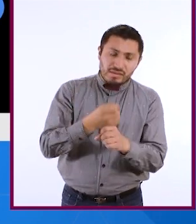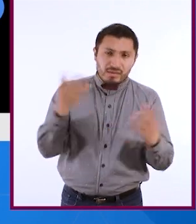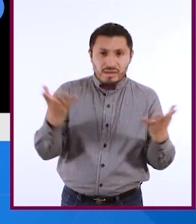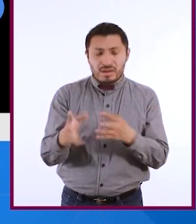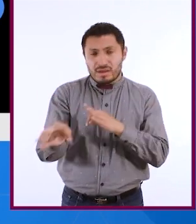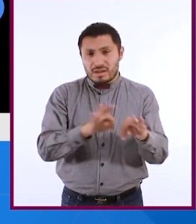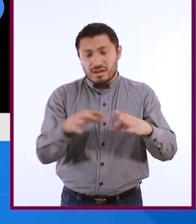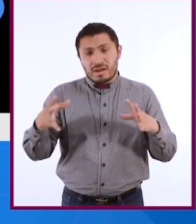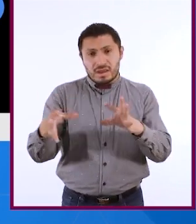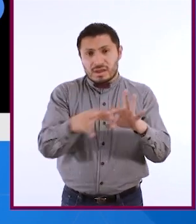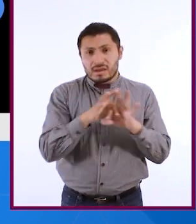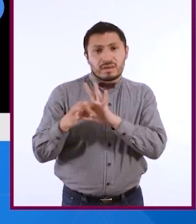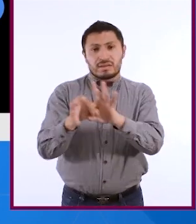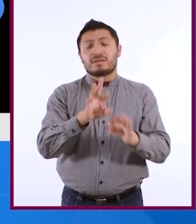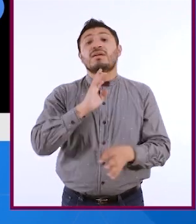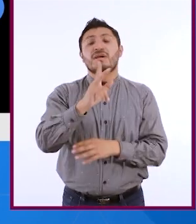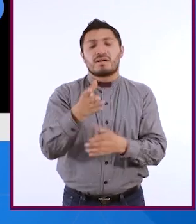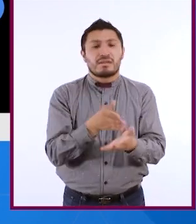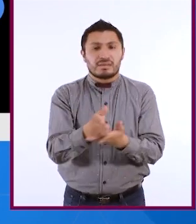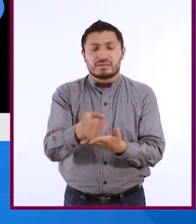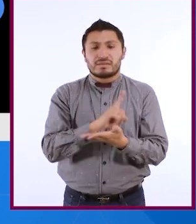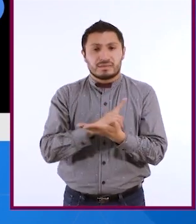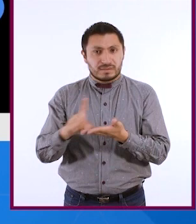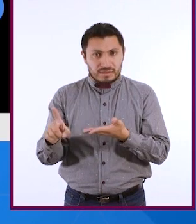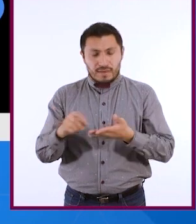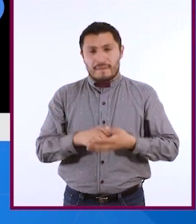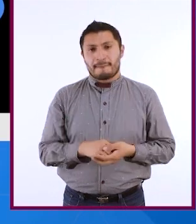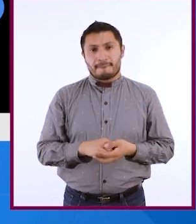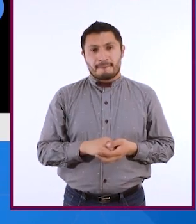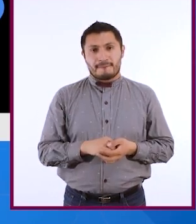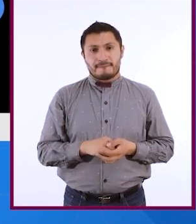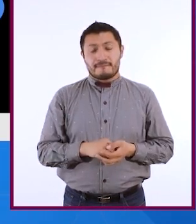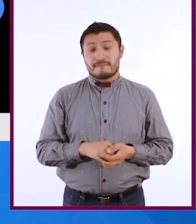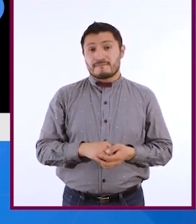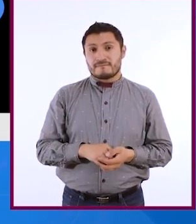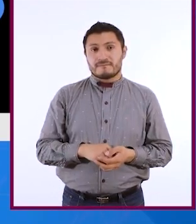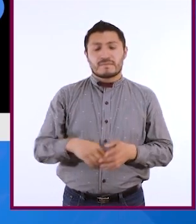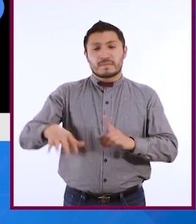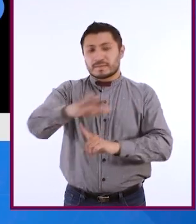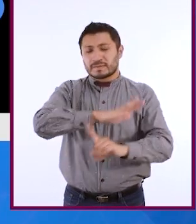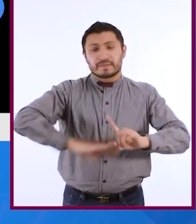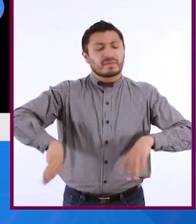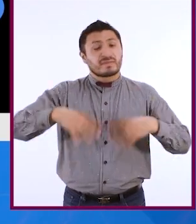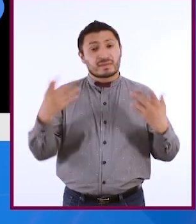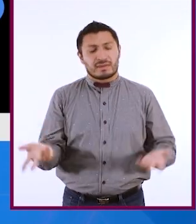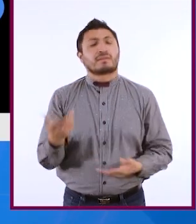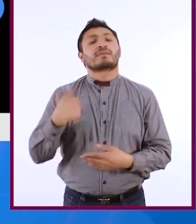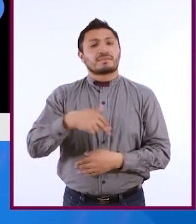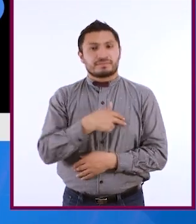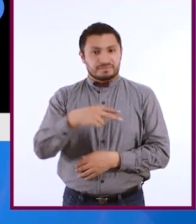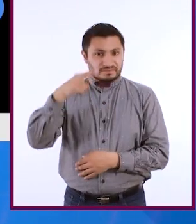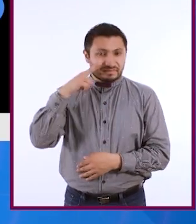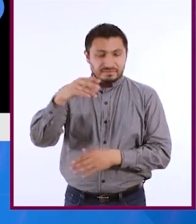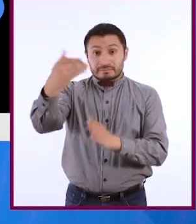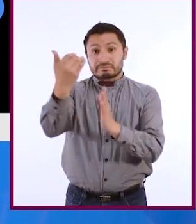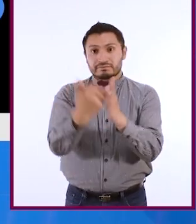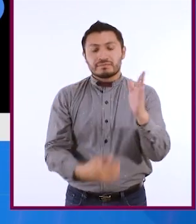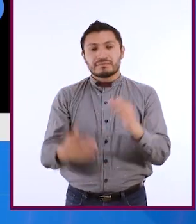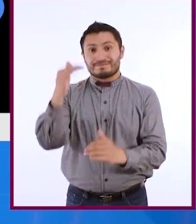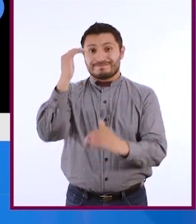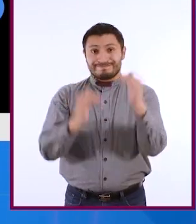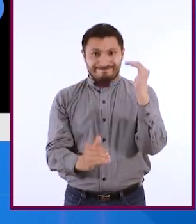trabajo conjunto en mejorar el acceso a los derechos. Los ámbitos en los cuales hemos podido ver una disminución